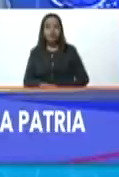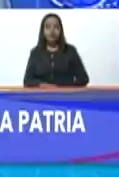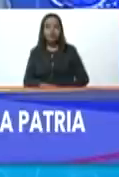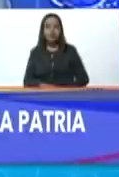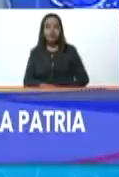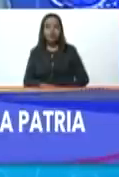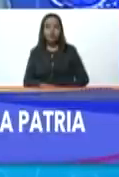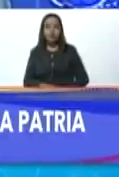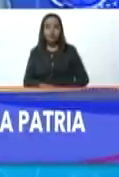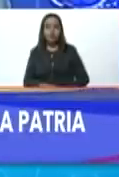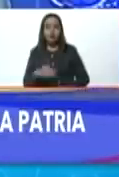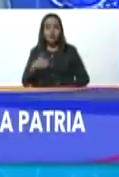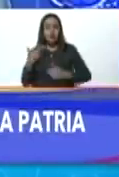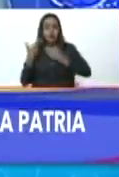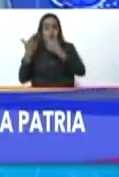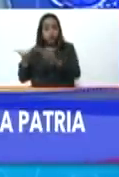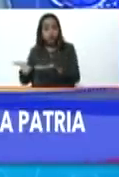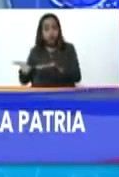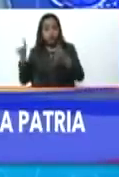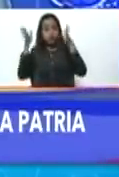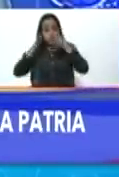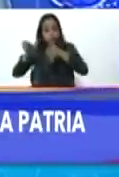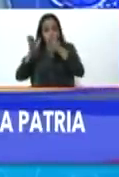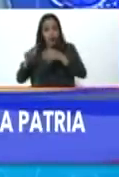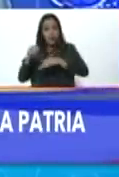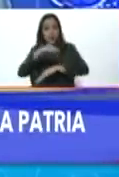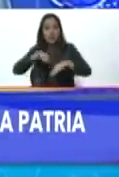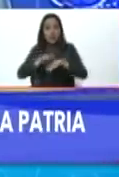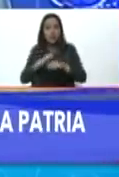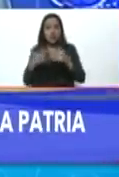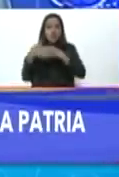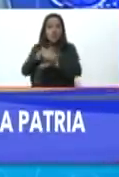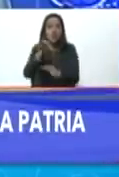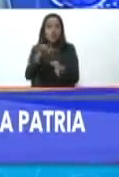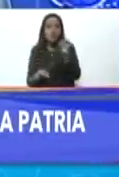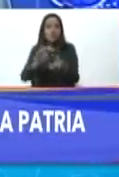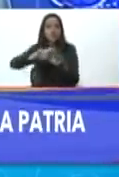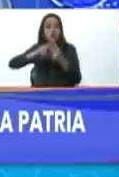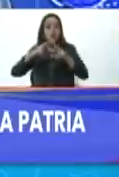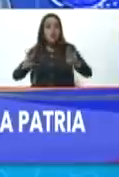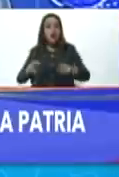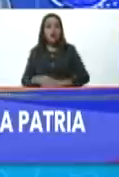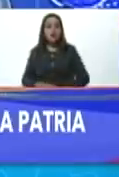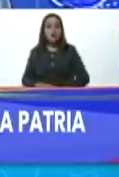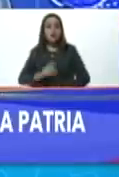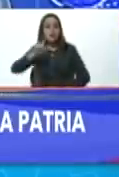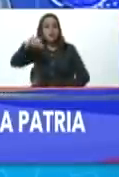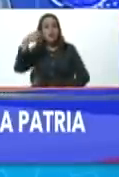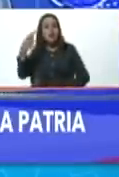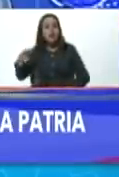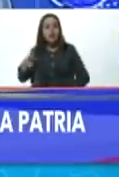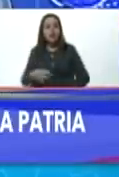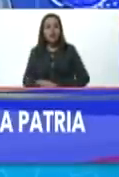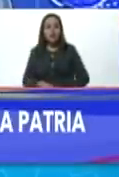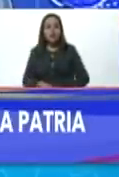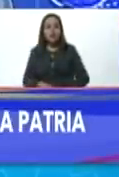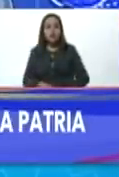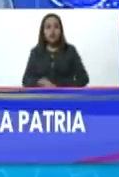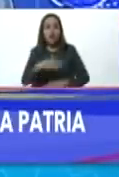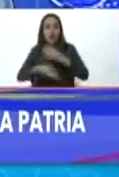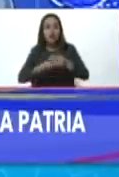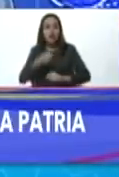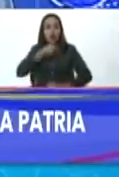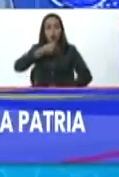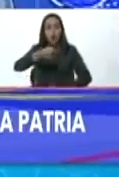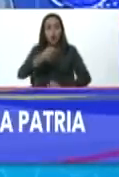dado órdenes al ministro del Interior, Justicia y Paz, Néstor Reverol, para que mañana dé una rueda de prensa